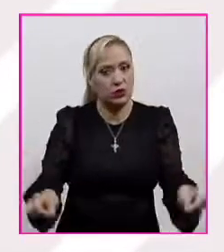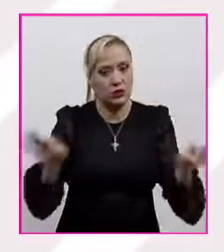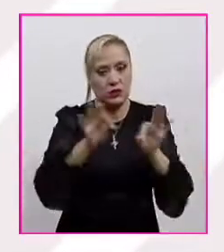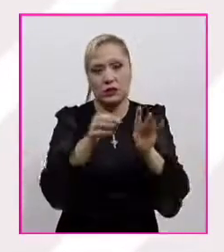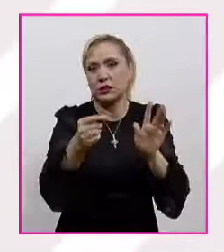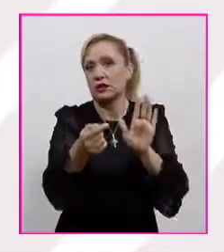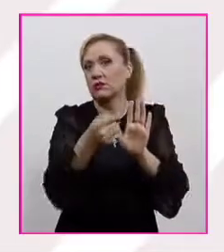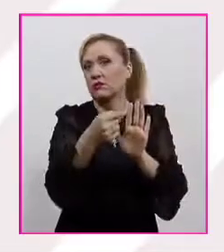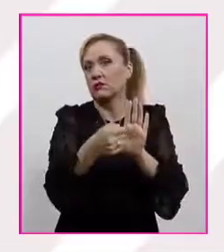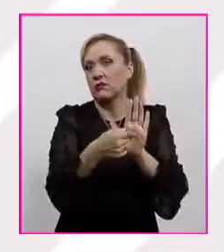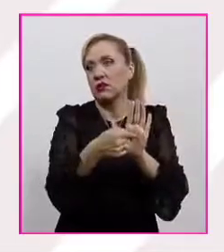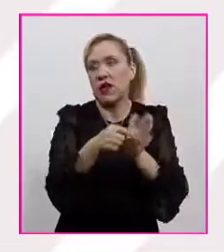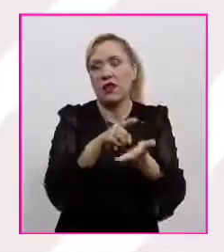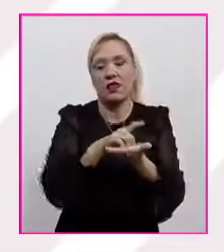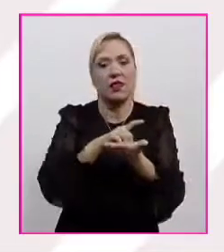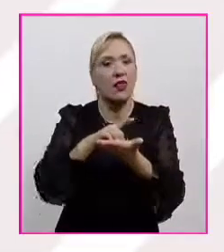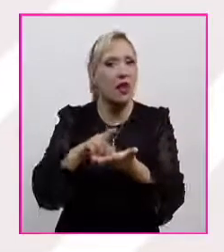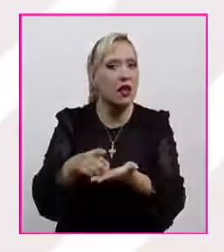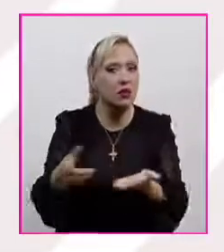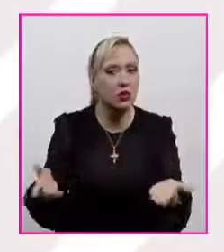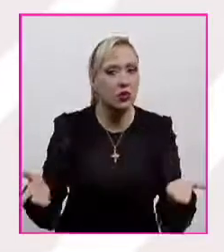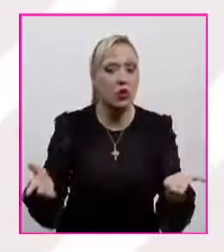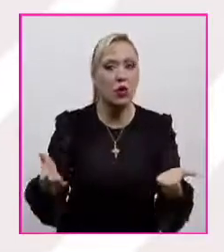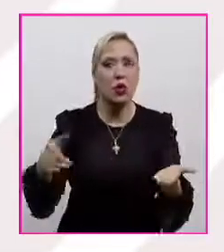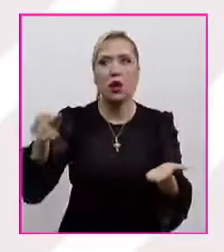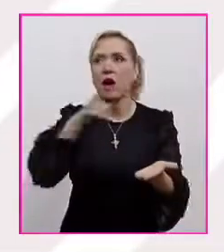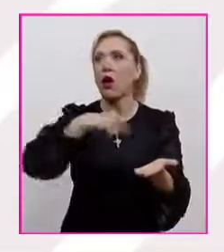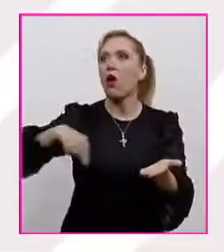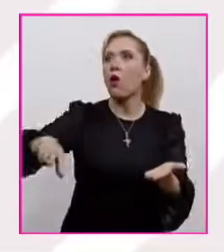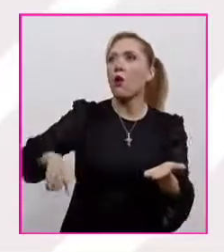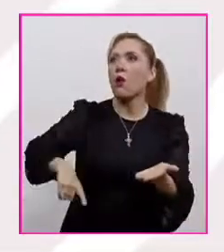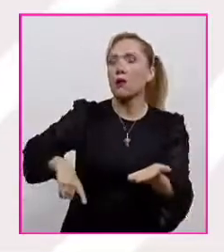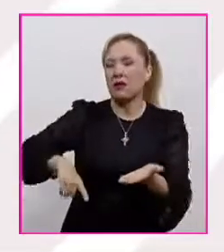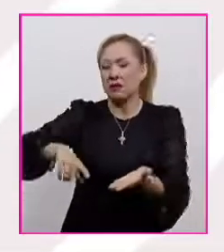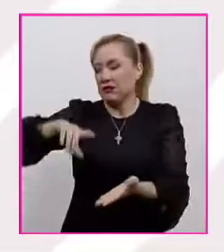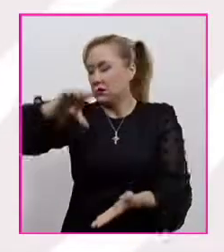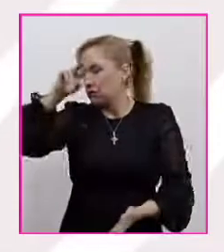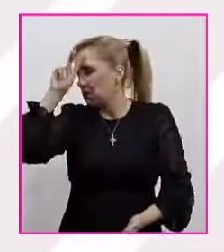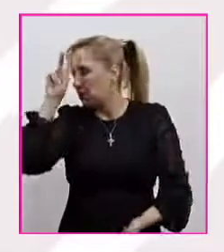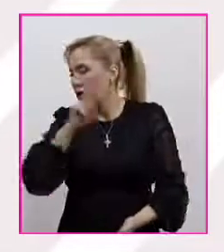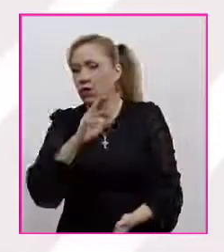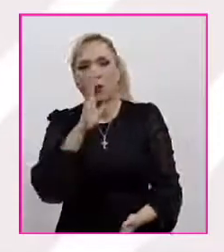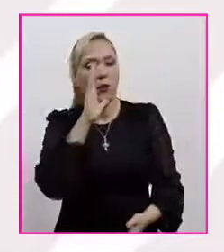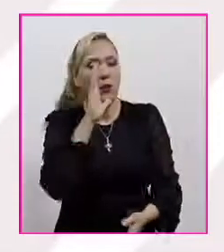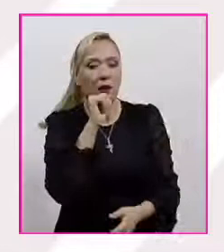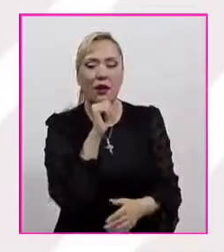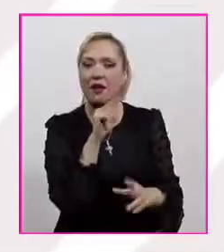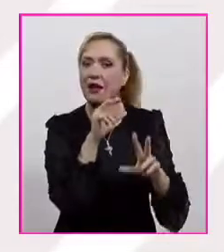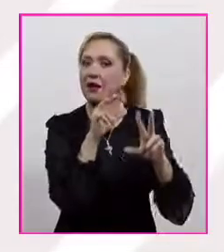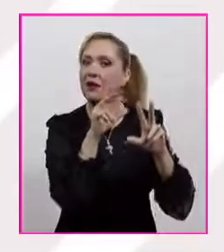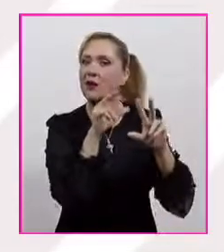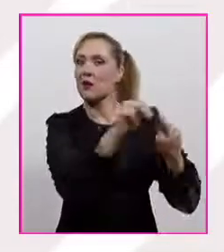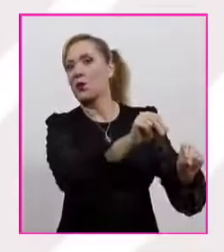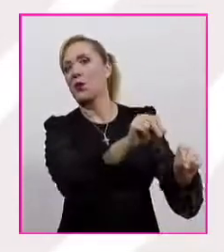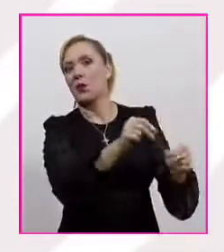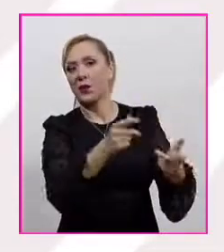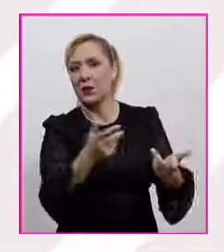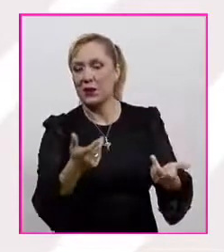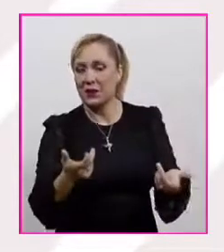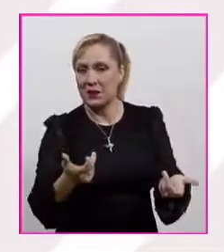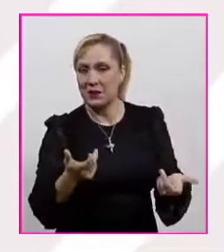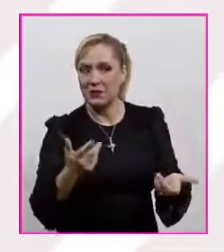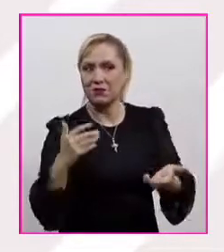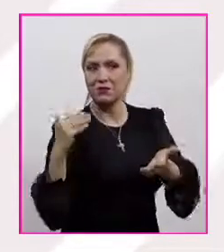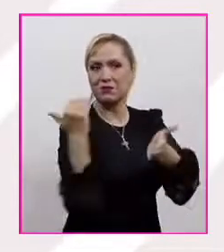pero más las personas funcionarias públicas. No podemos dejarnos llevar por este tipo de prejuicios que sí